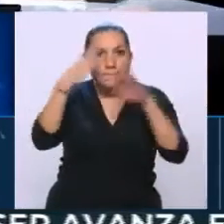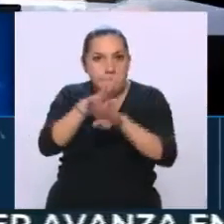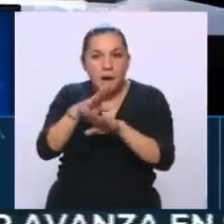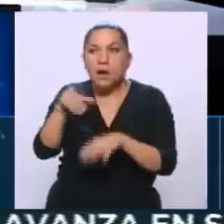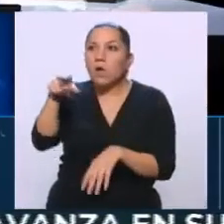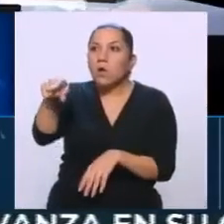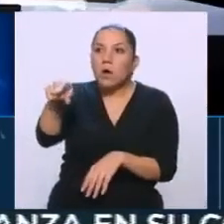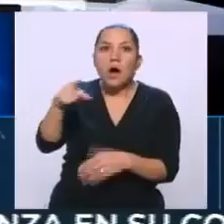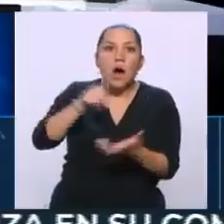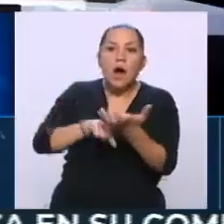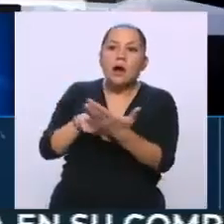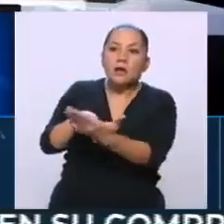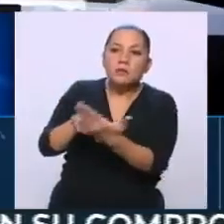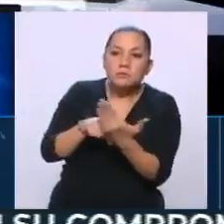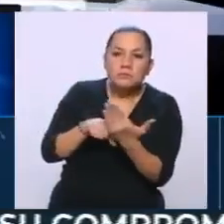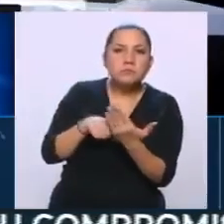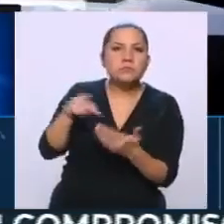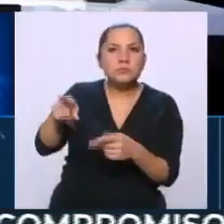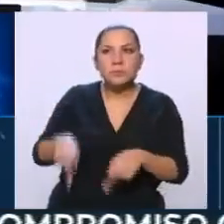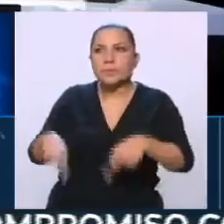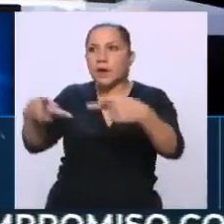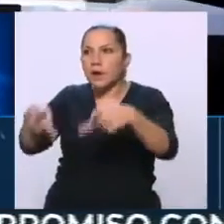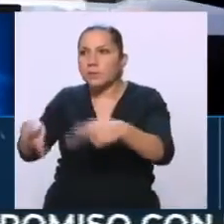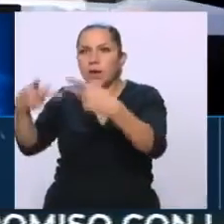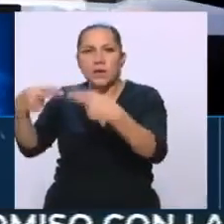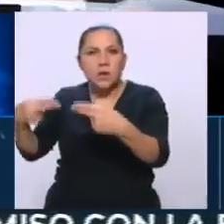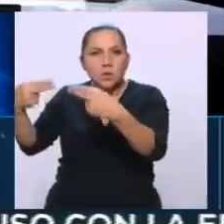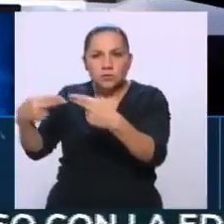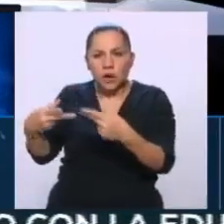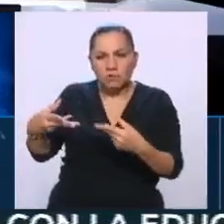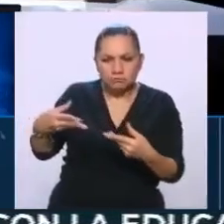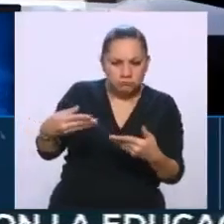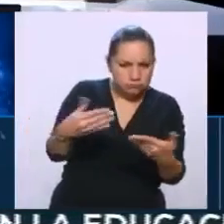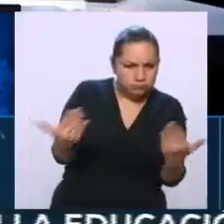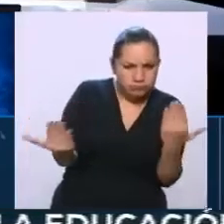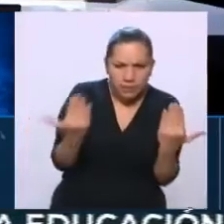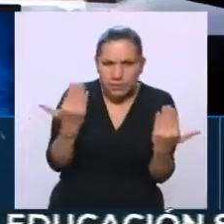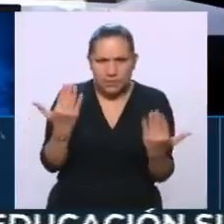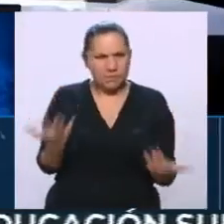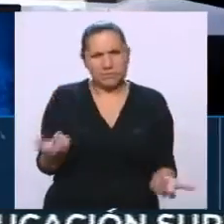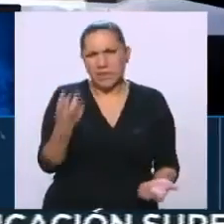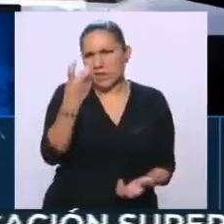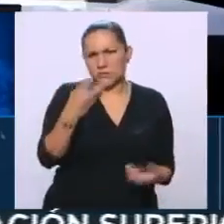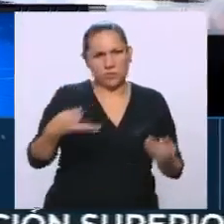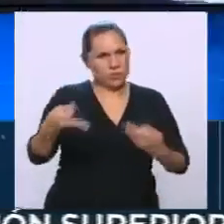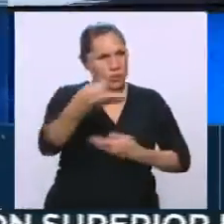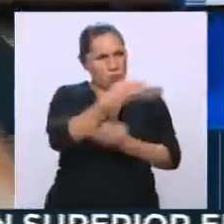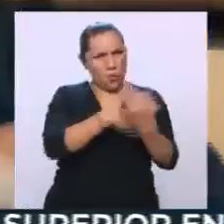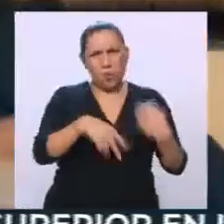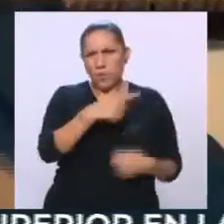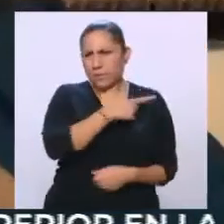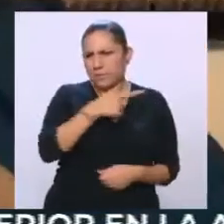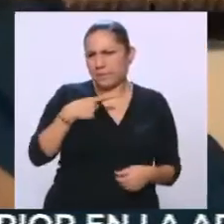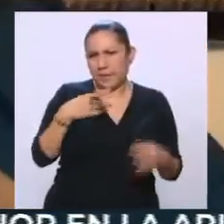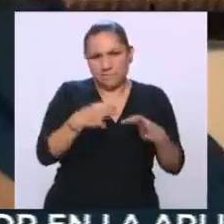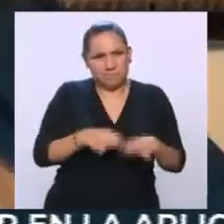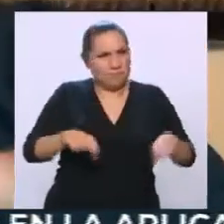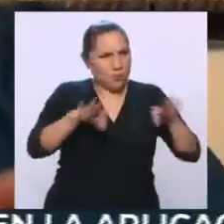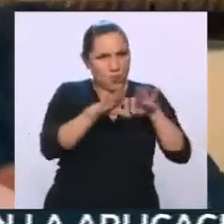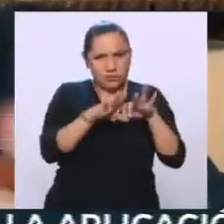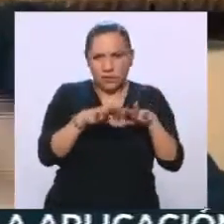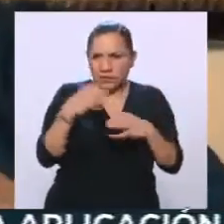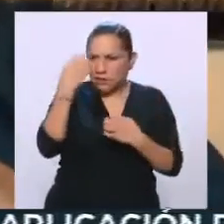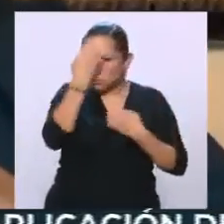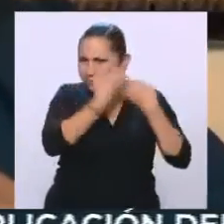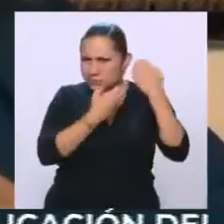no? Y creo que es un esfuerzo que todos tenemos que hacer. Al final de cuentas, dinero del narcotráfico, del crimen